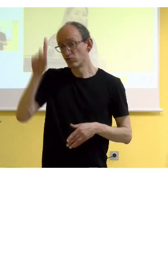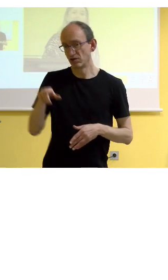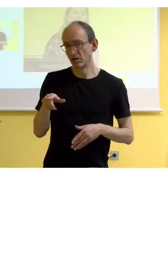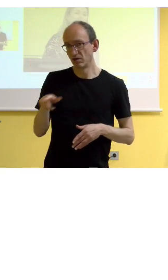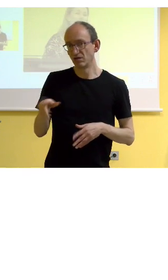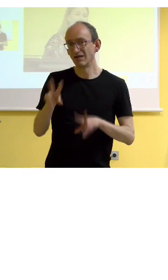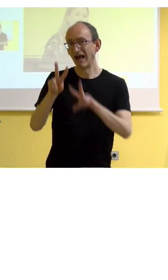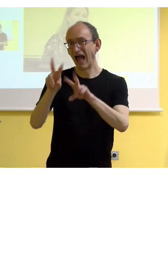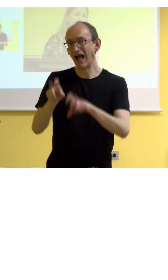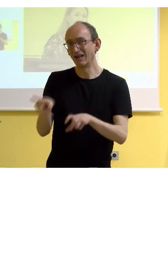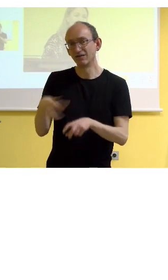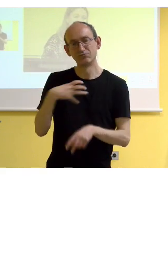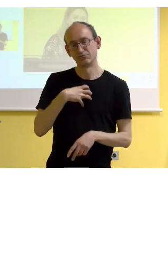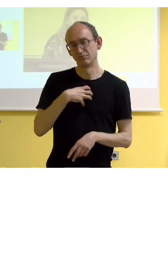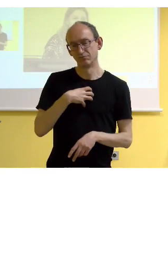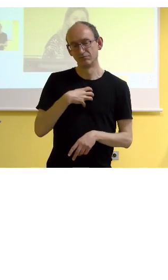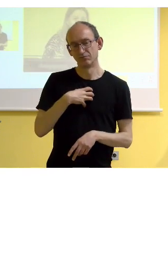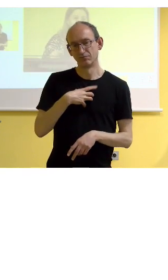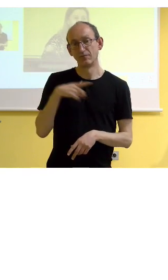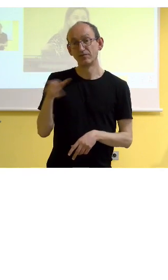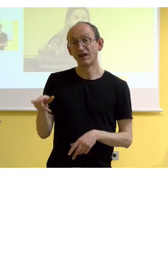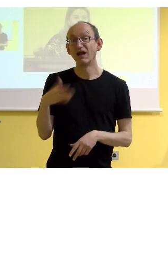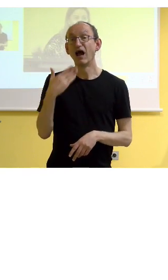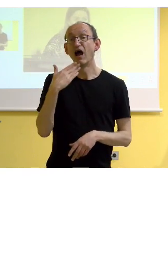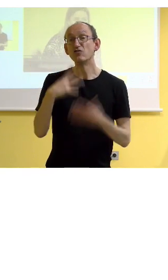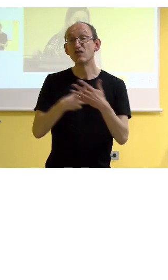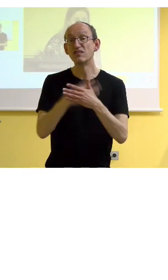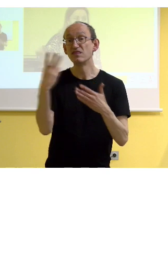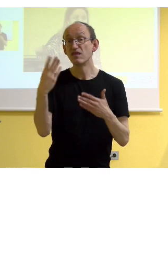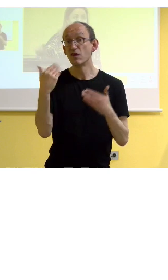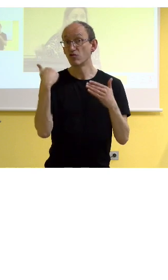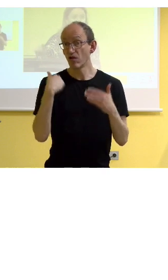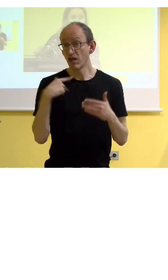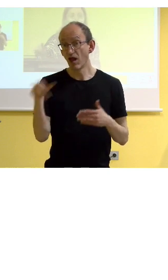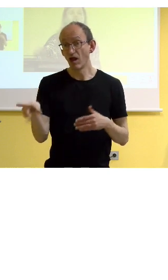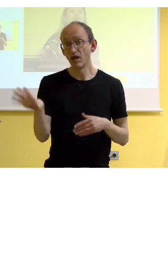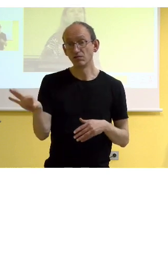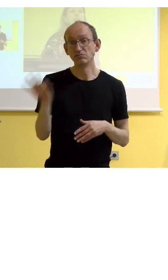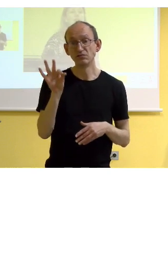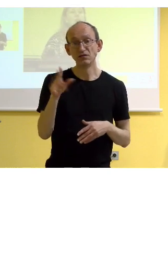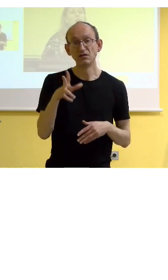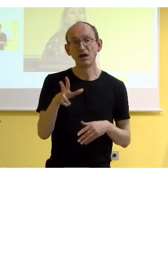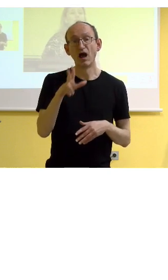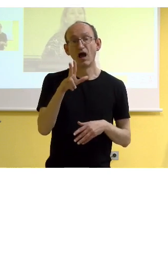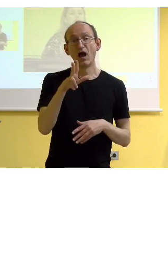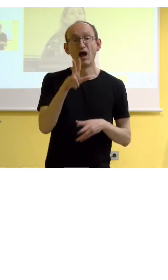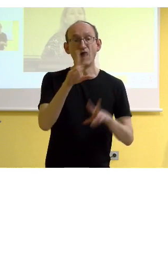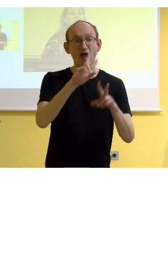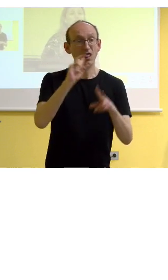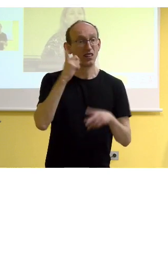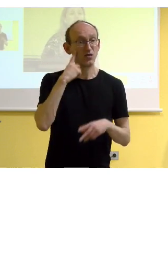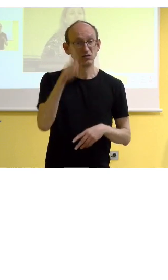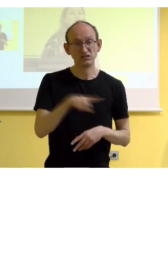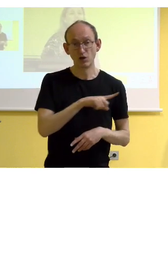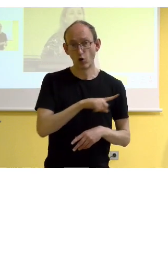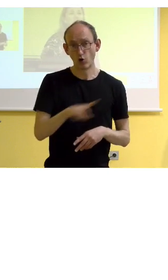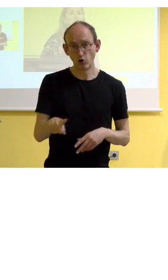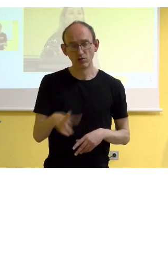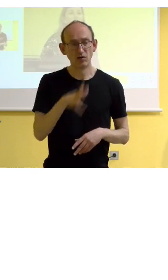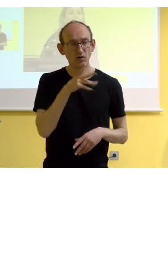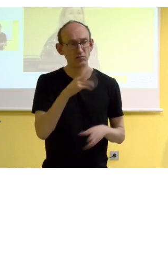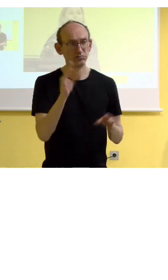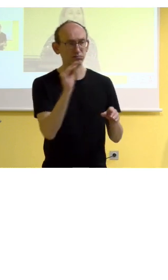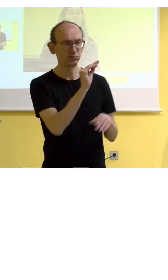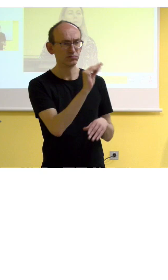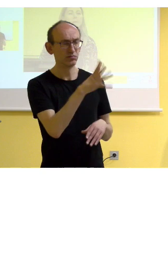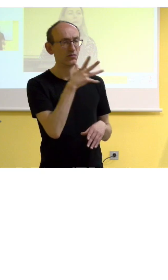esa analítica. Es él, con la mayoría de edad, el que decidirá si se la quiere hacer o no. Claro, porque no hay nada que